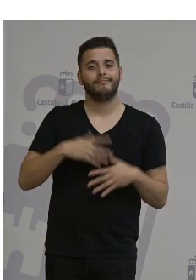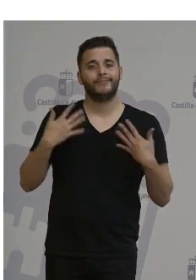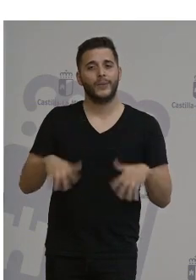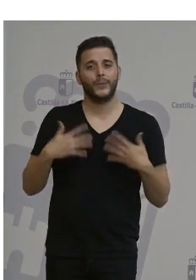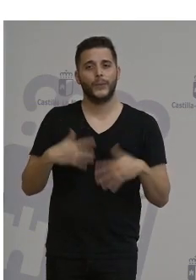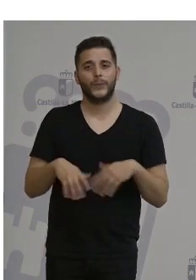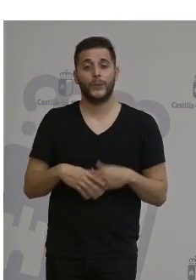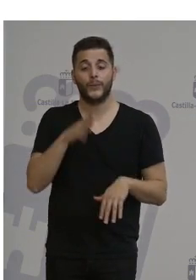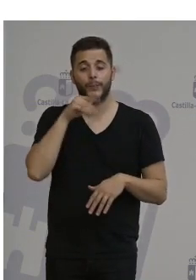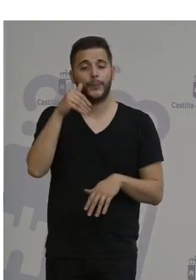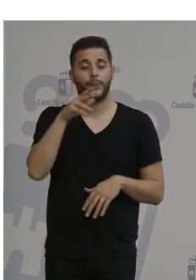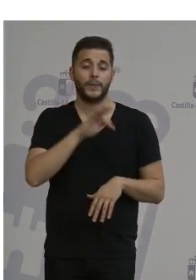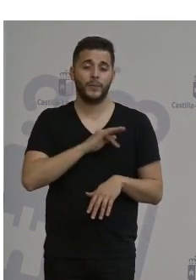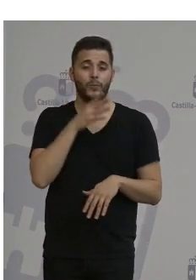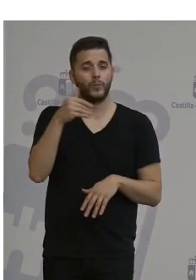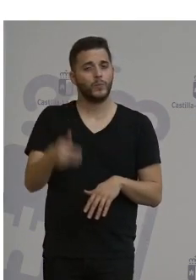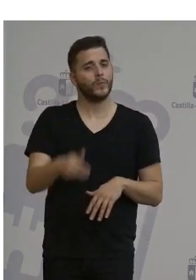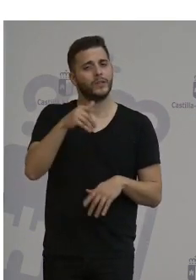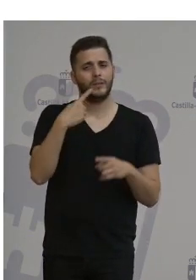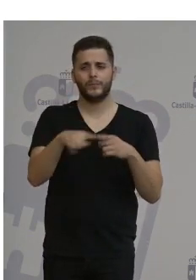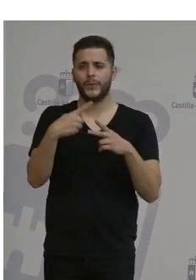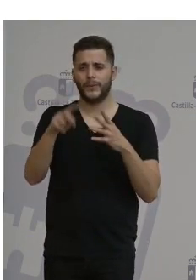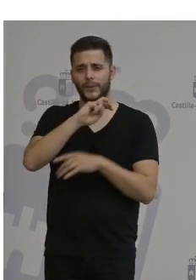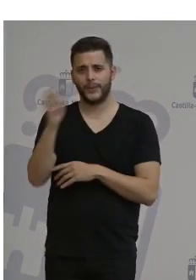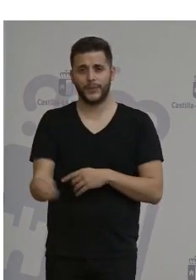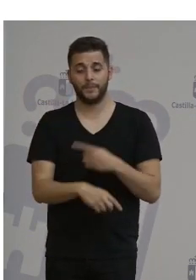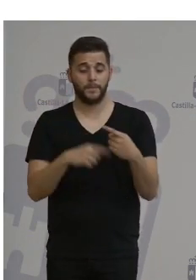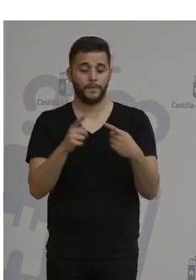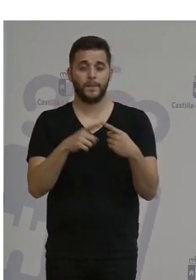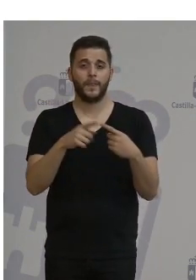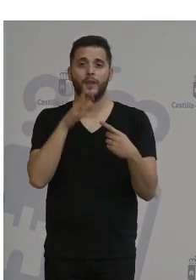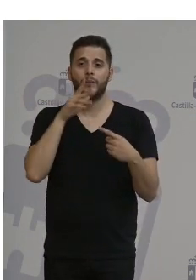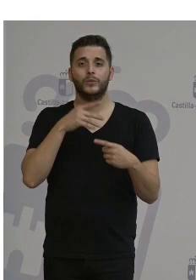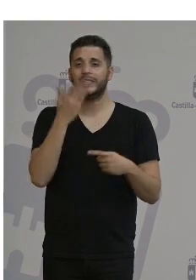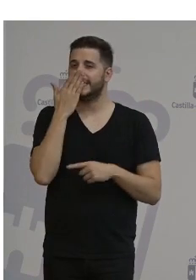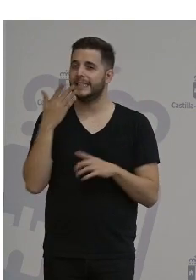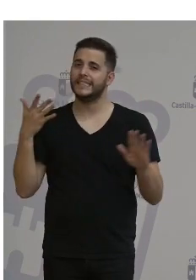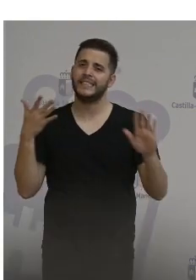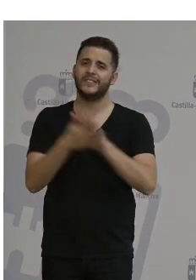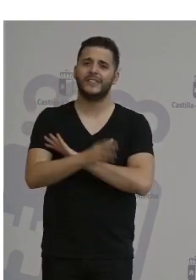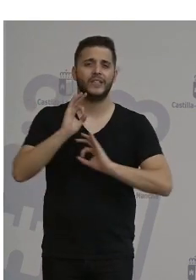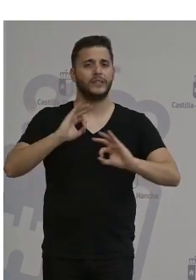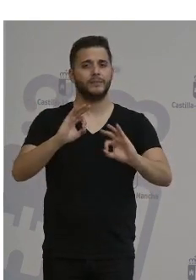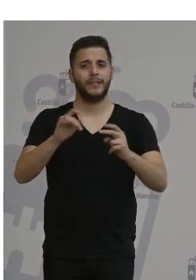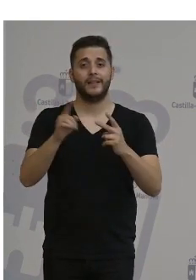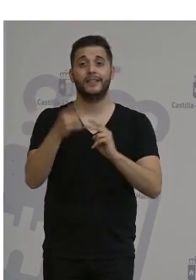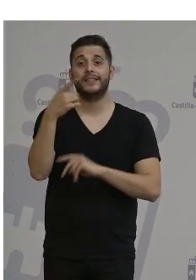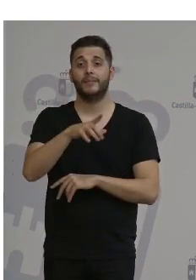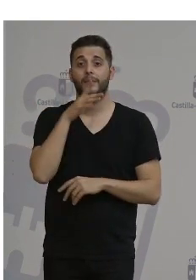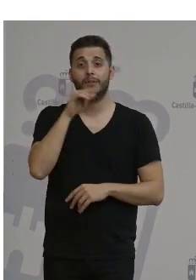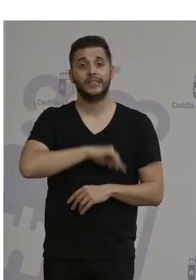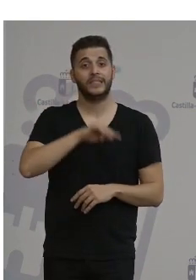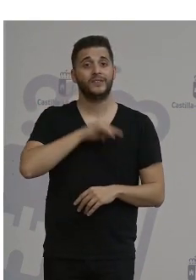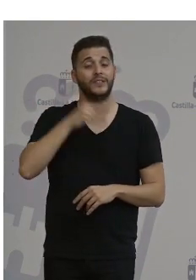importante por muchas cuestiones. Una, por lo especial de su significado y también por el orgullo que supone